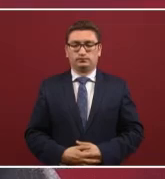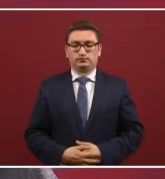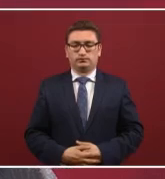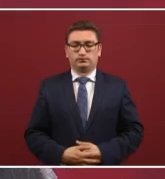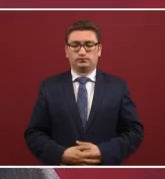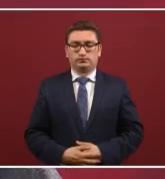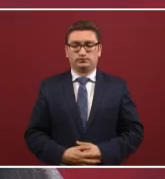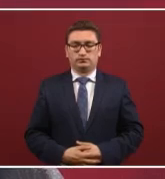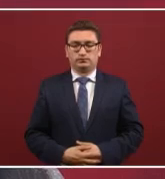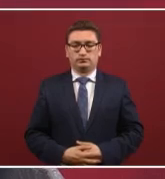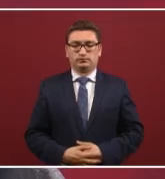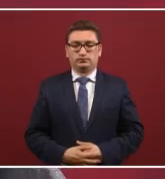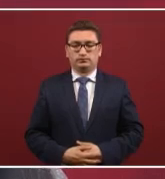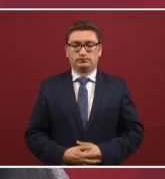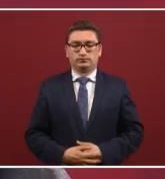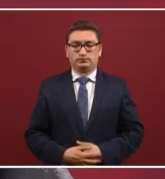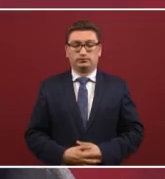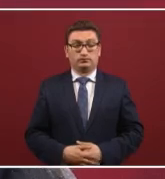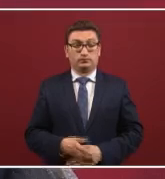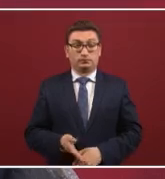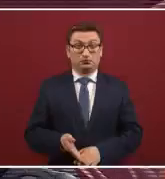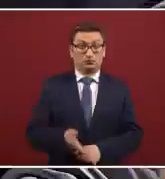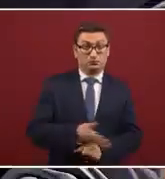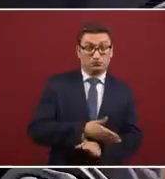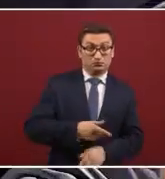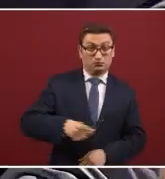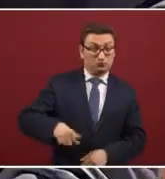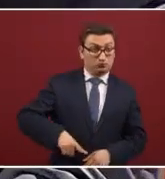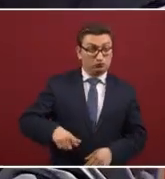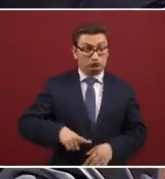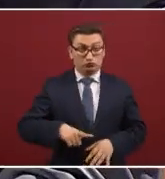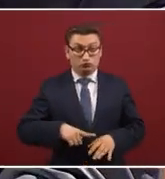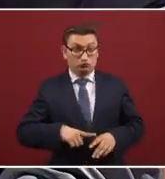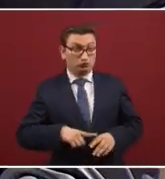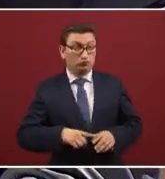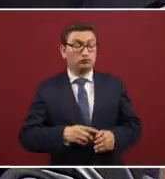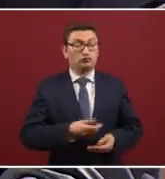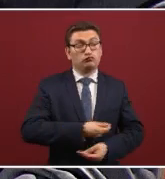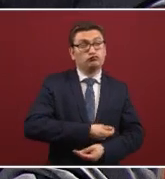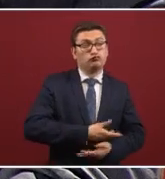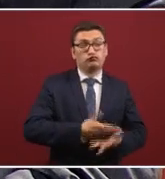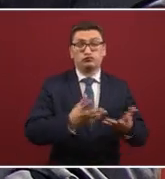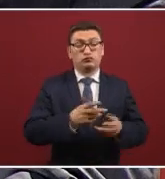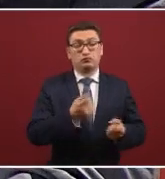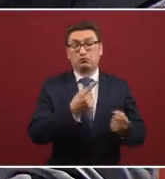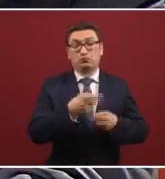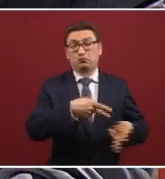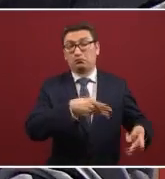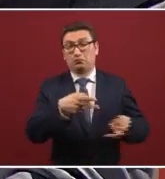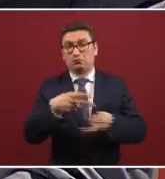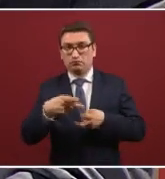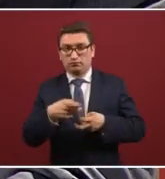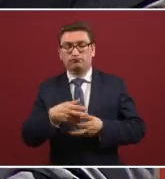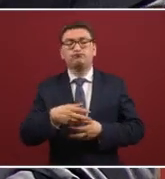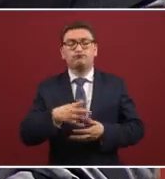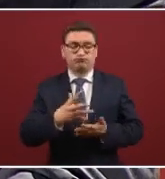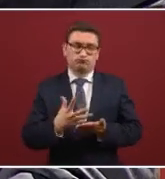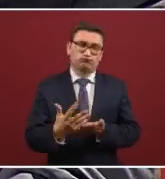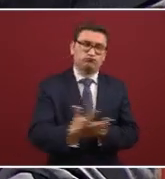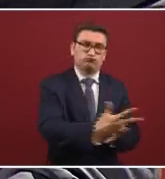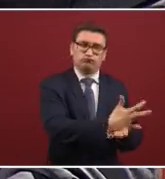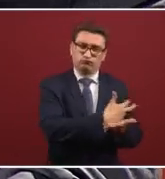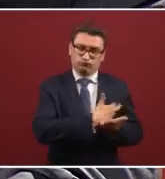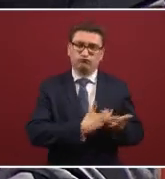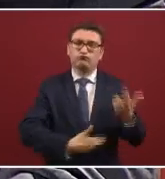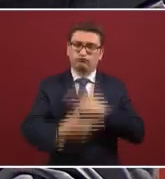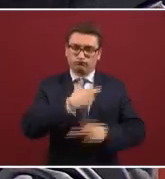recuperar lo robado para devolverle al pueblo